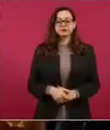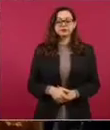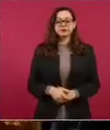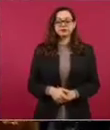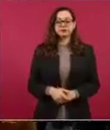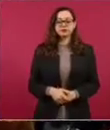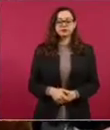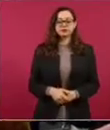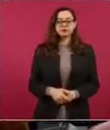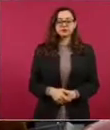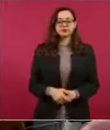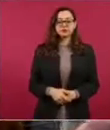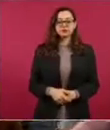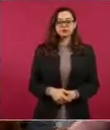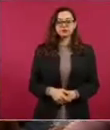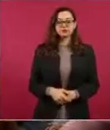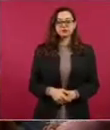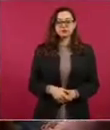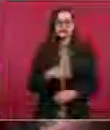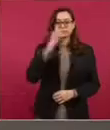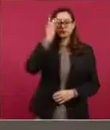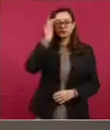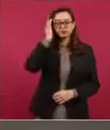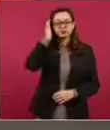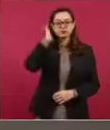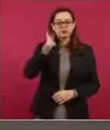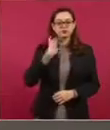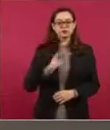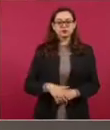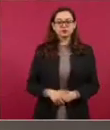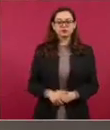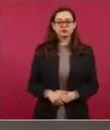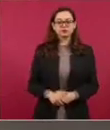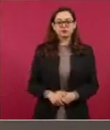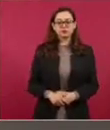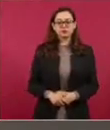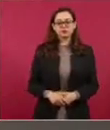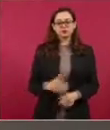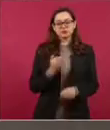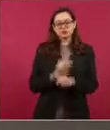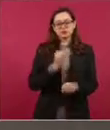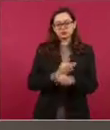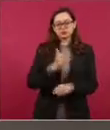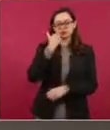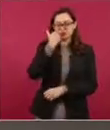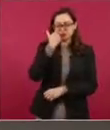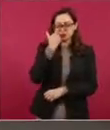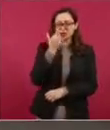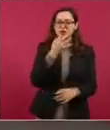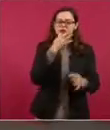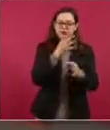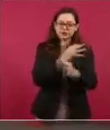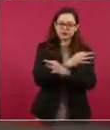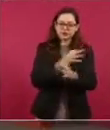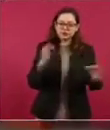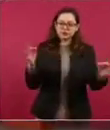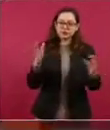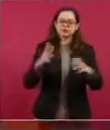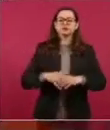pues enviando un abrazo a familiares, amigos, compañeros